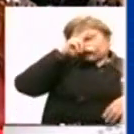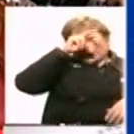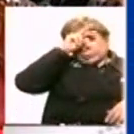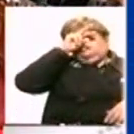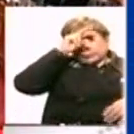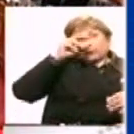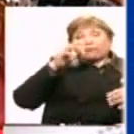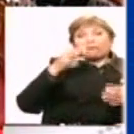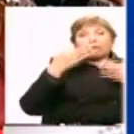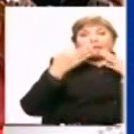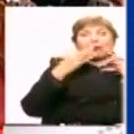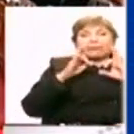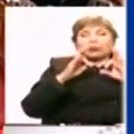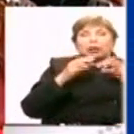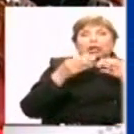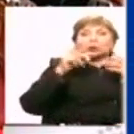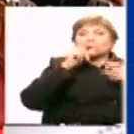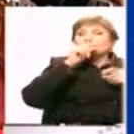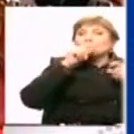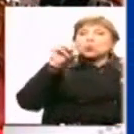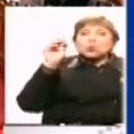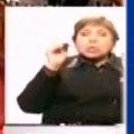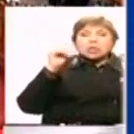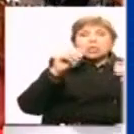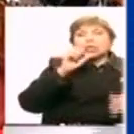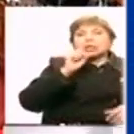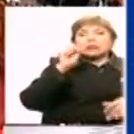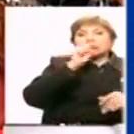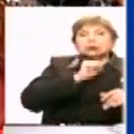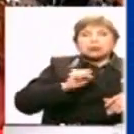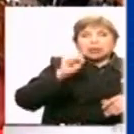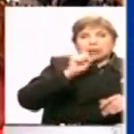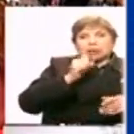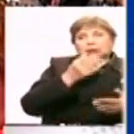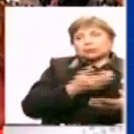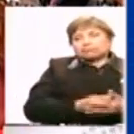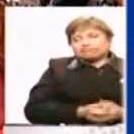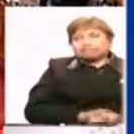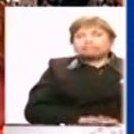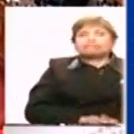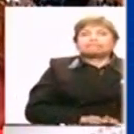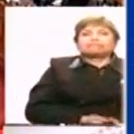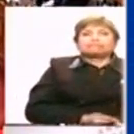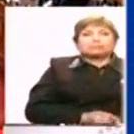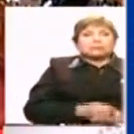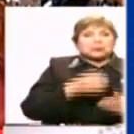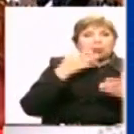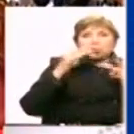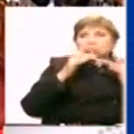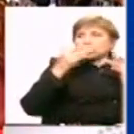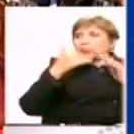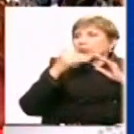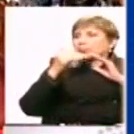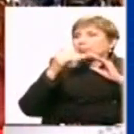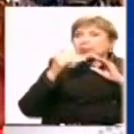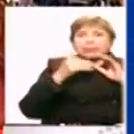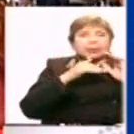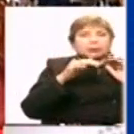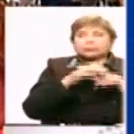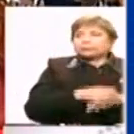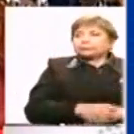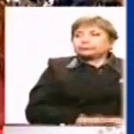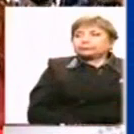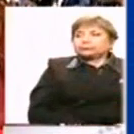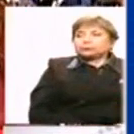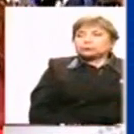partidaria. Y eso es un gesto que nosotros debemos saludar y debemos respetar. Hace poco hemos tenido una organización política aquí en el